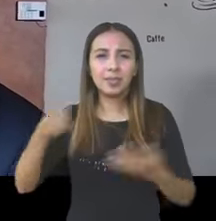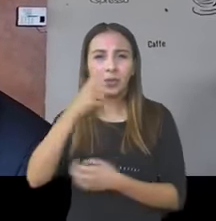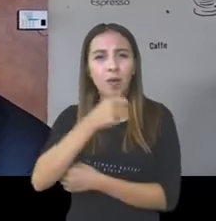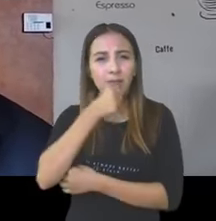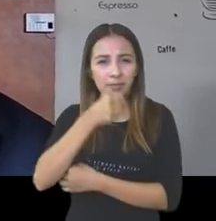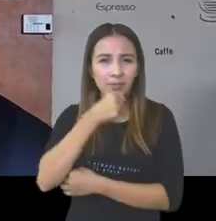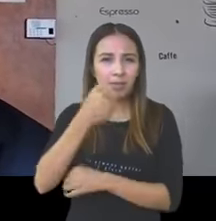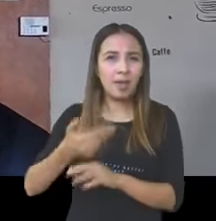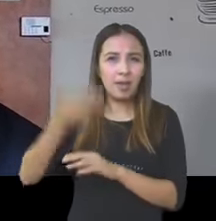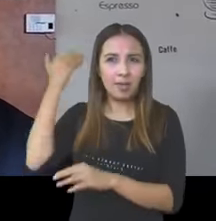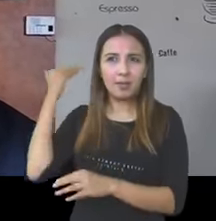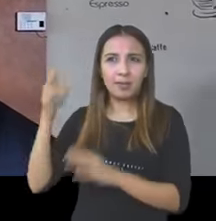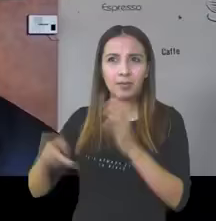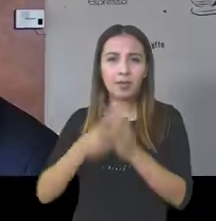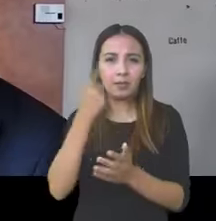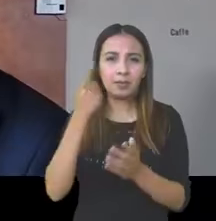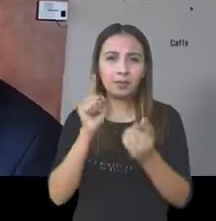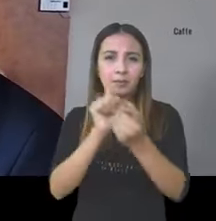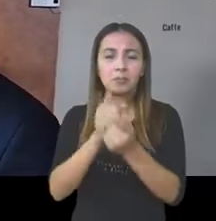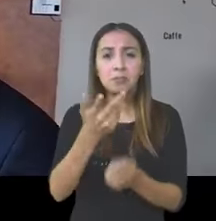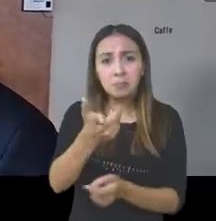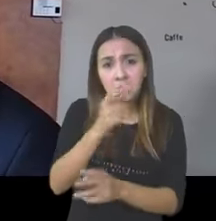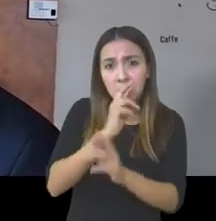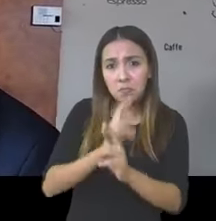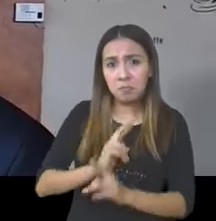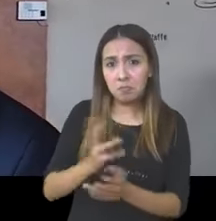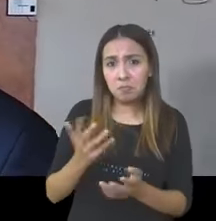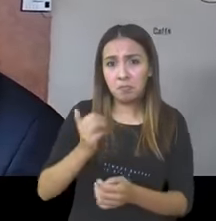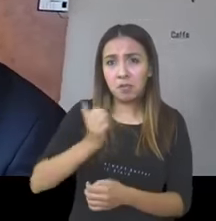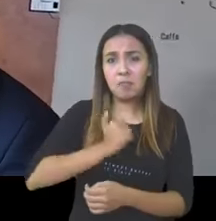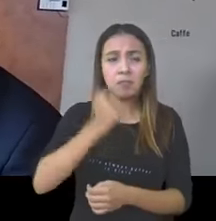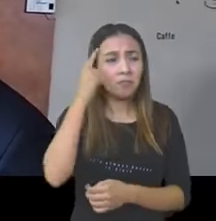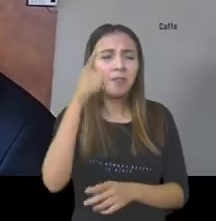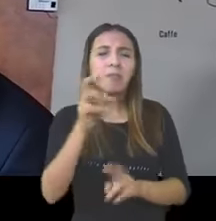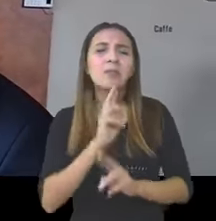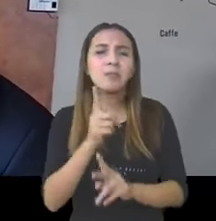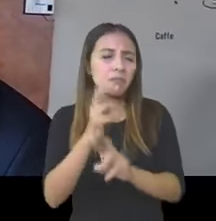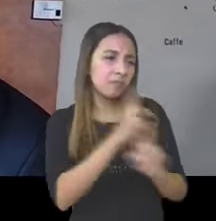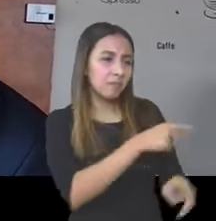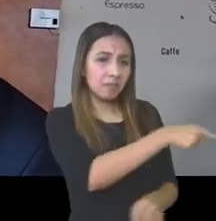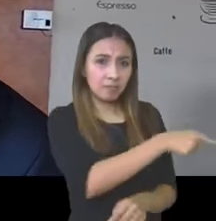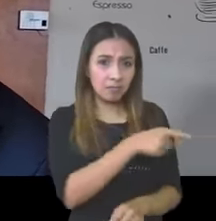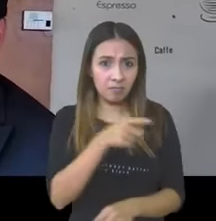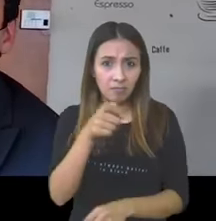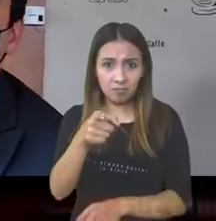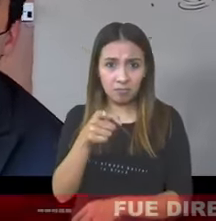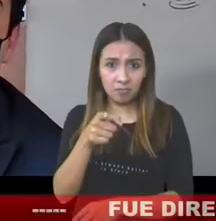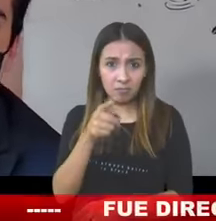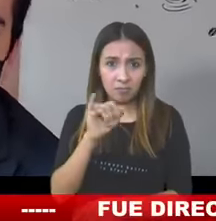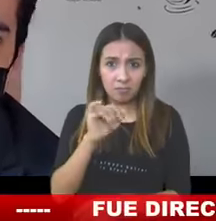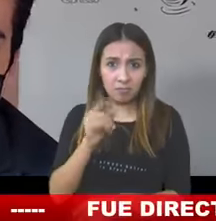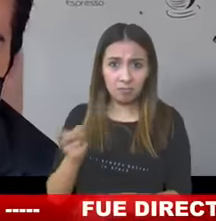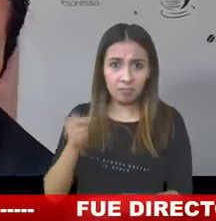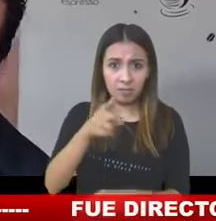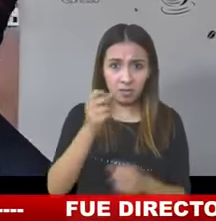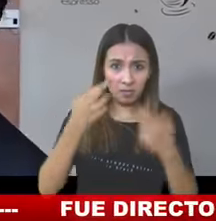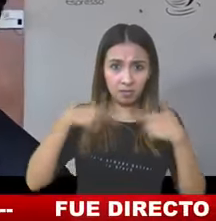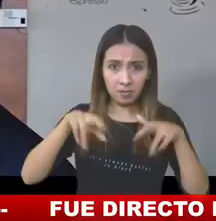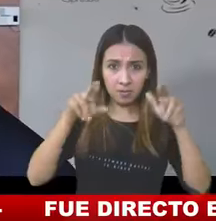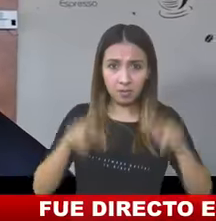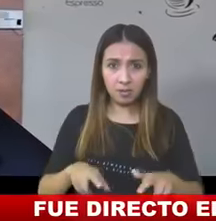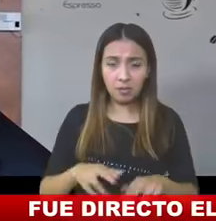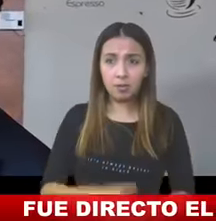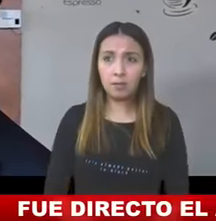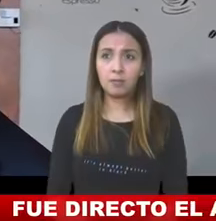Sí. Platícame, contéstame, digo por atención a ellas, ¿no? Claro. Sí, sí tienes esa facultad. Sí, claro. Mire,